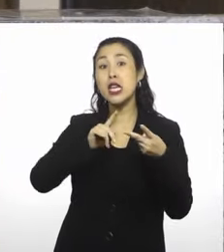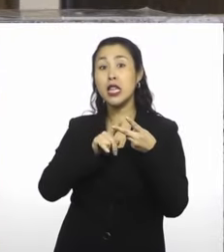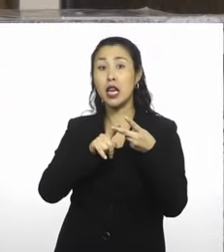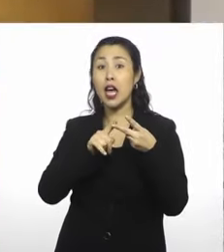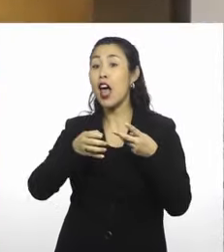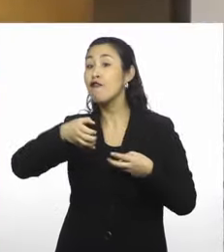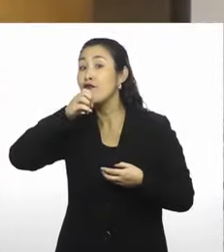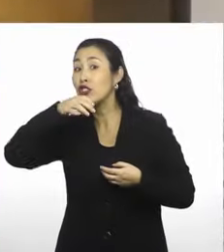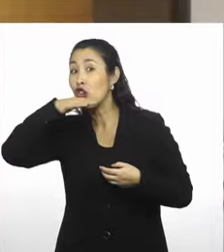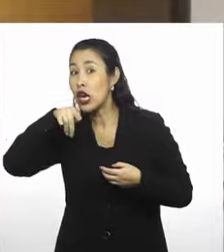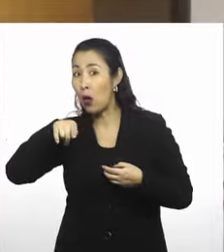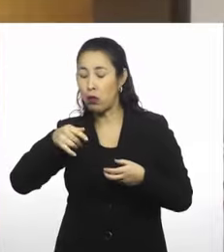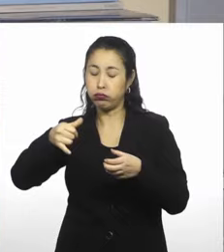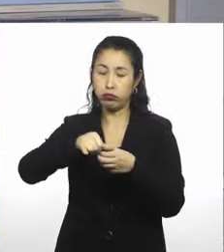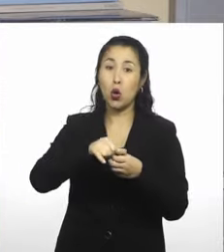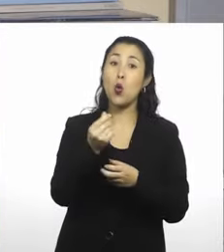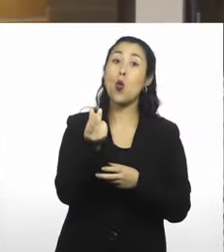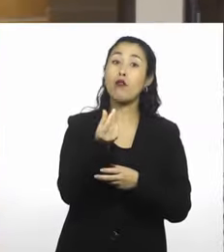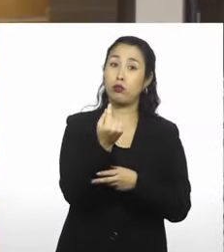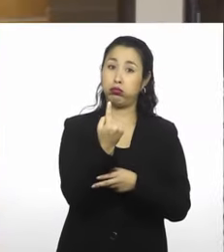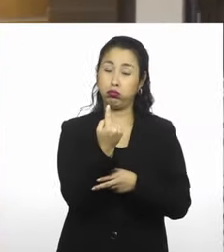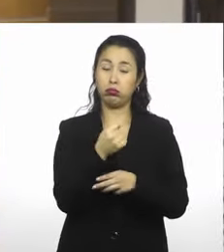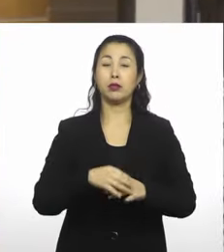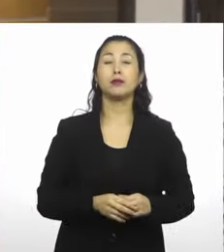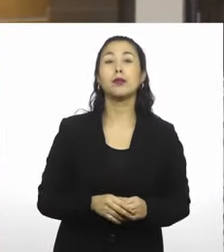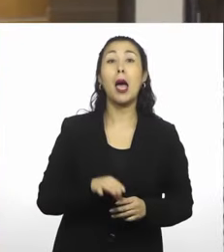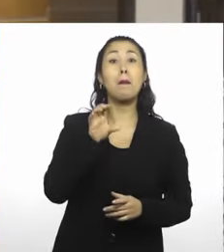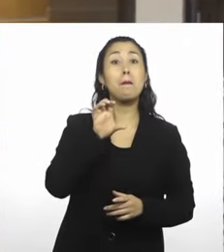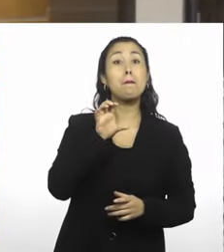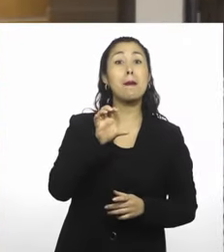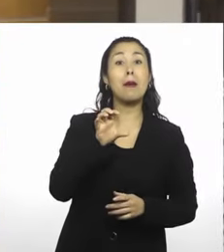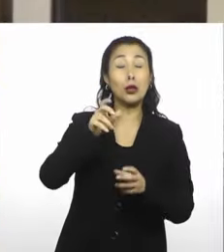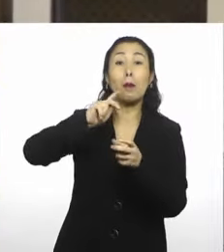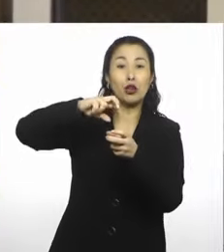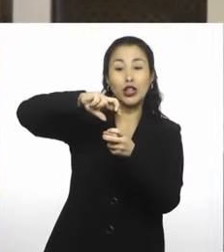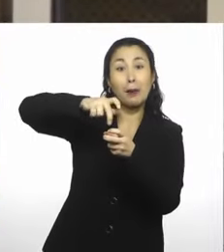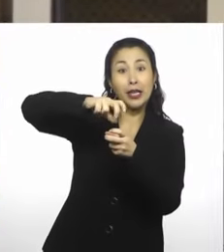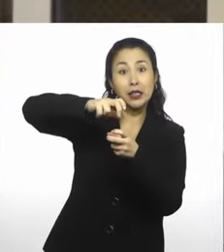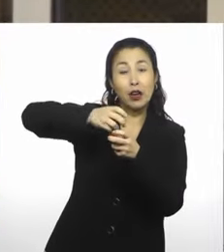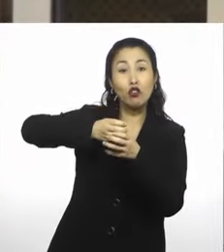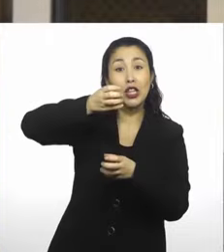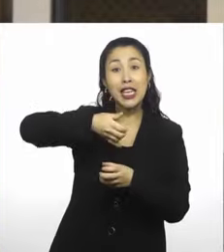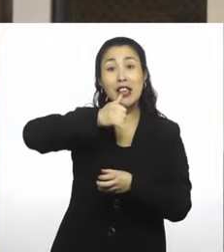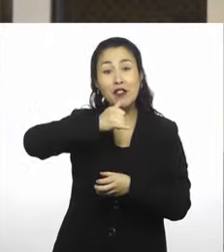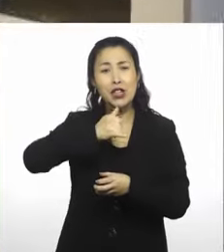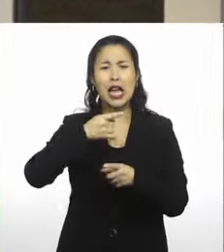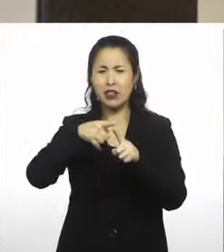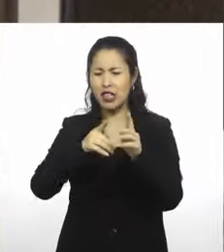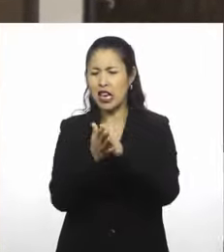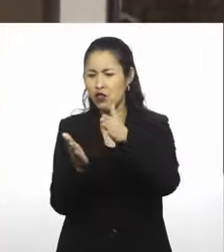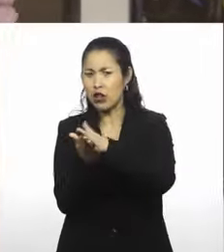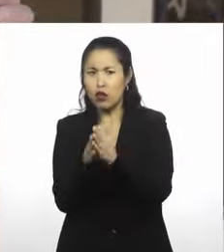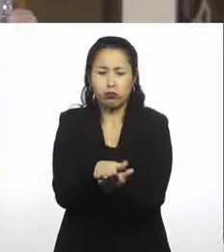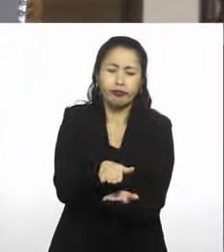agua, un huevo, una tapa de botella de bebida, muchos libros y